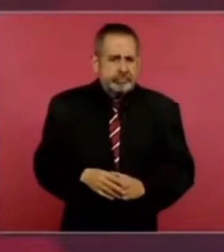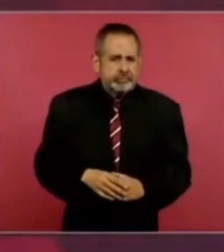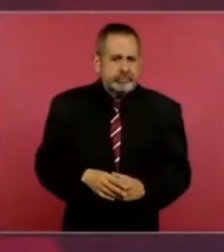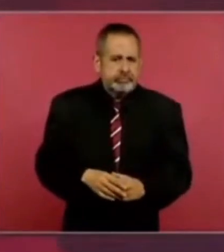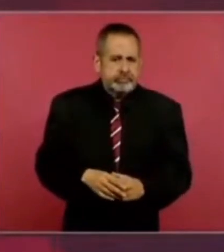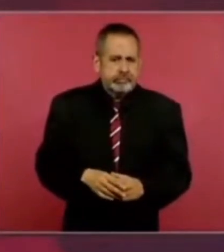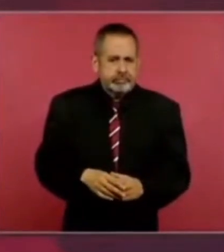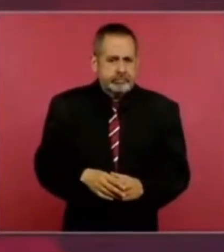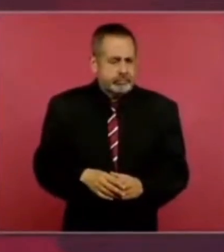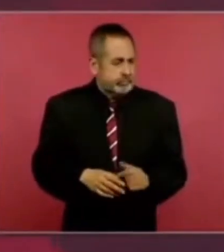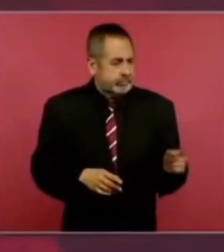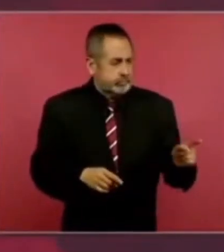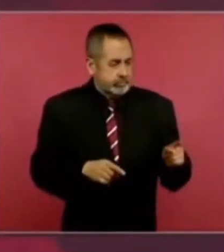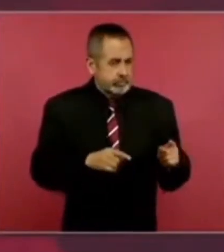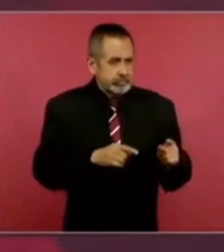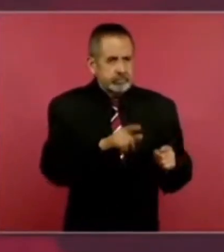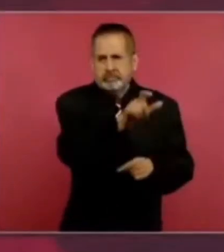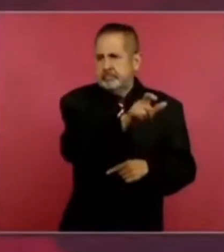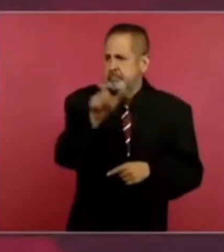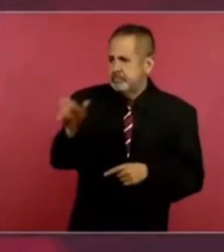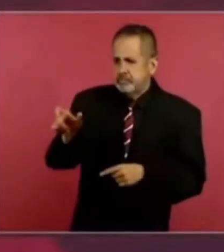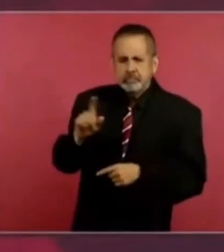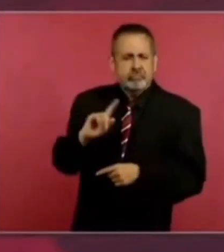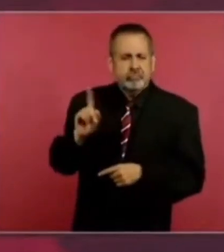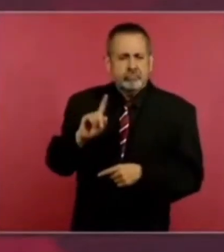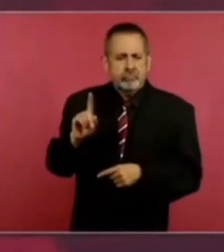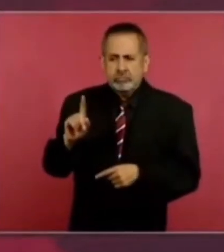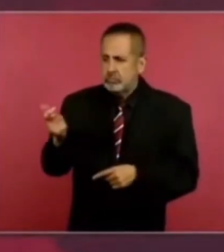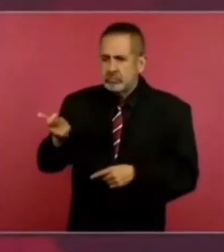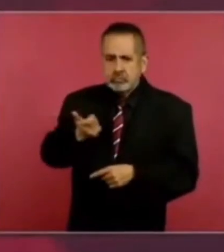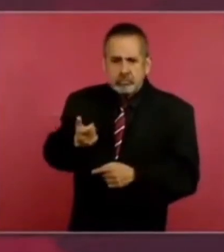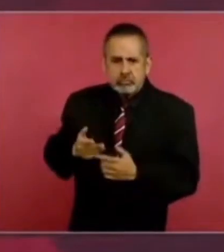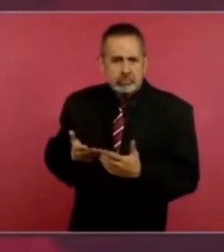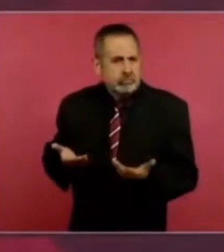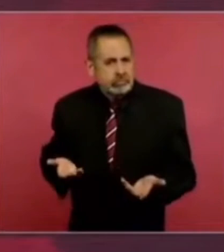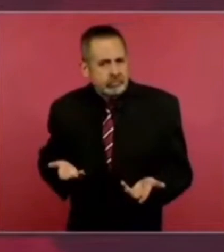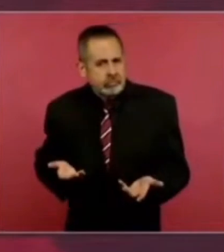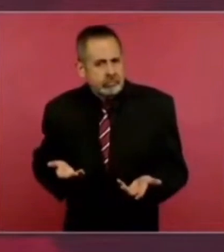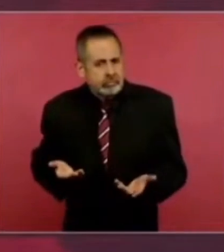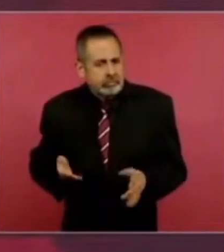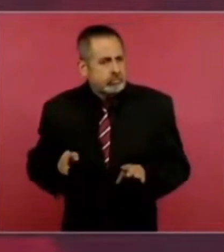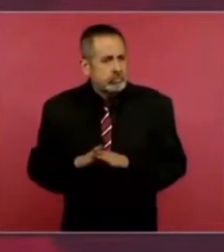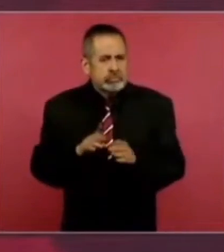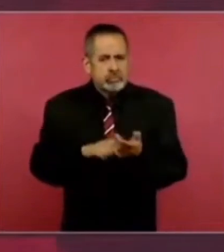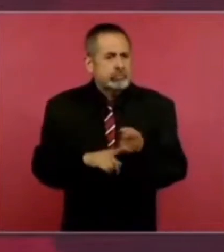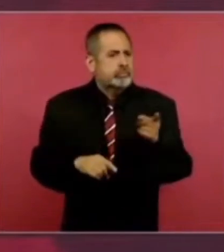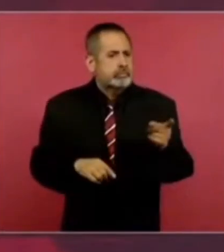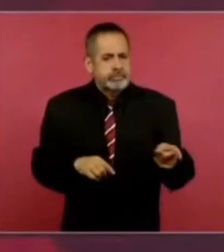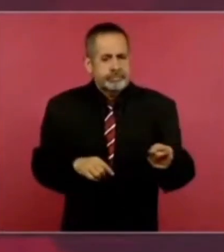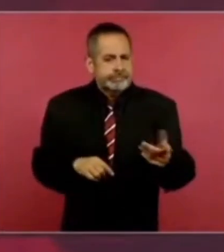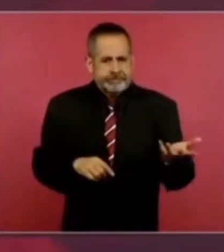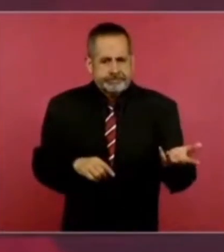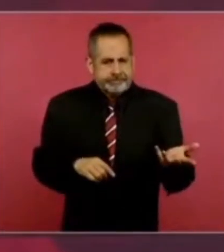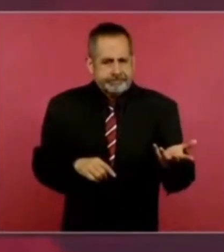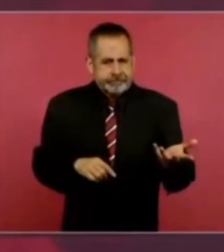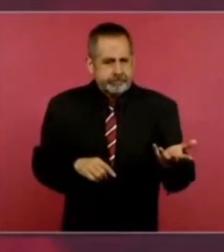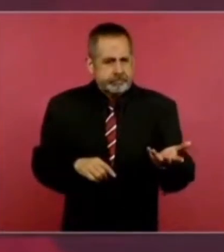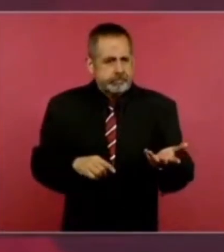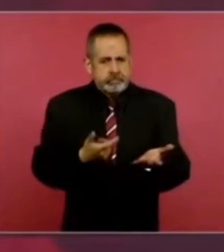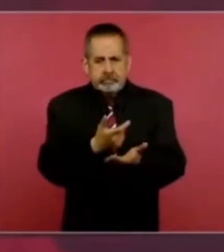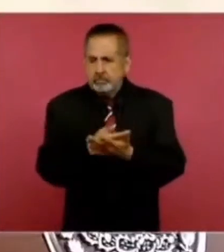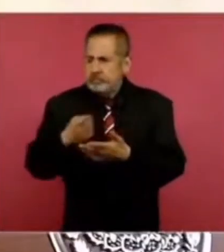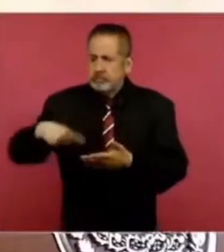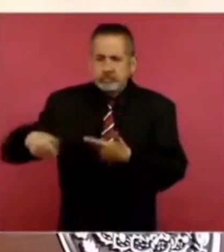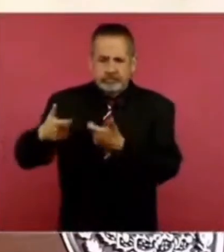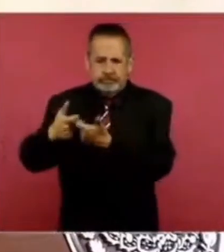de donde vive ese ministro, que es donde recibe un sueldo ese